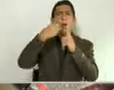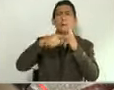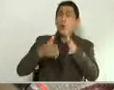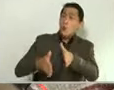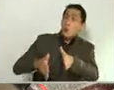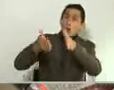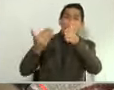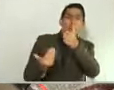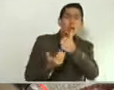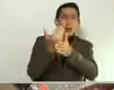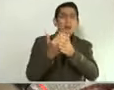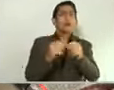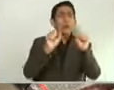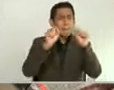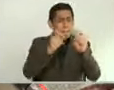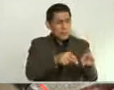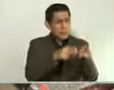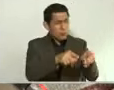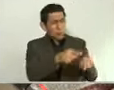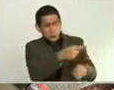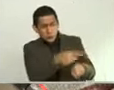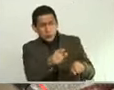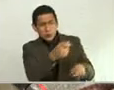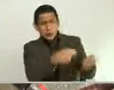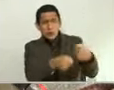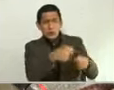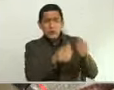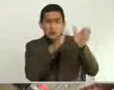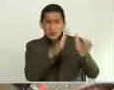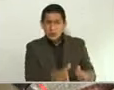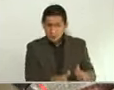esa persona, bueno, entonces fuera de tu casa te vamos a